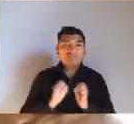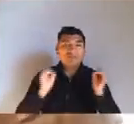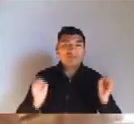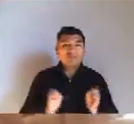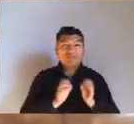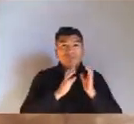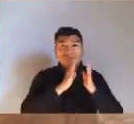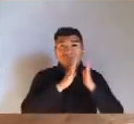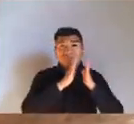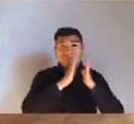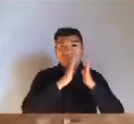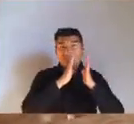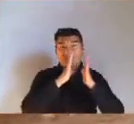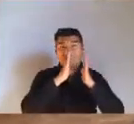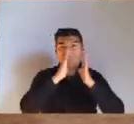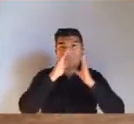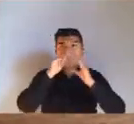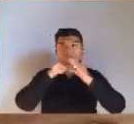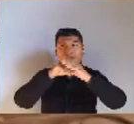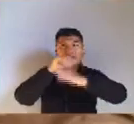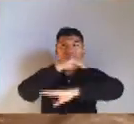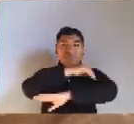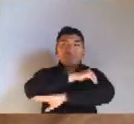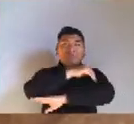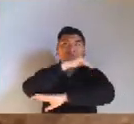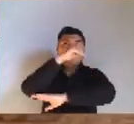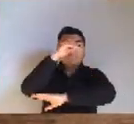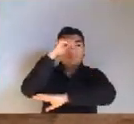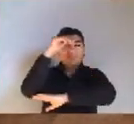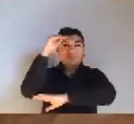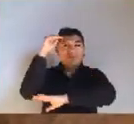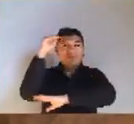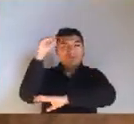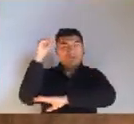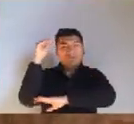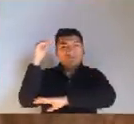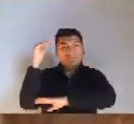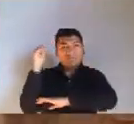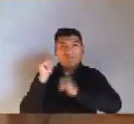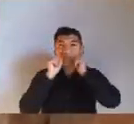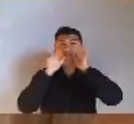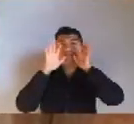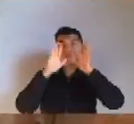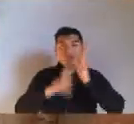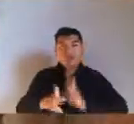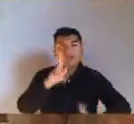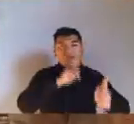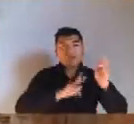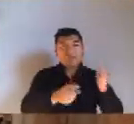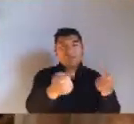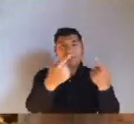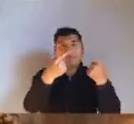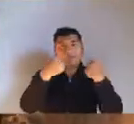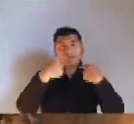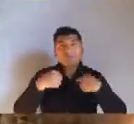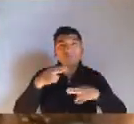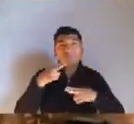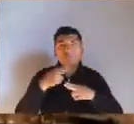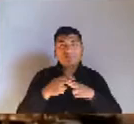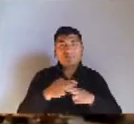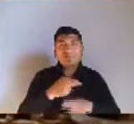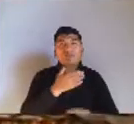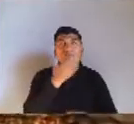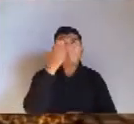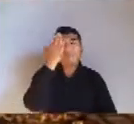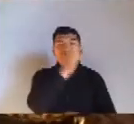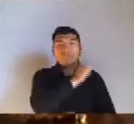Hosanna en el cielo, bendito es el que viene en nombre